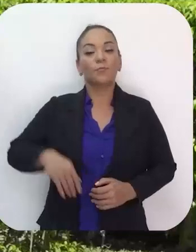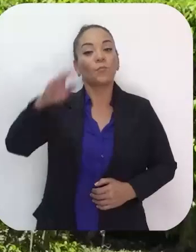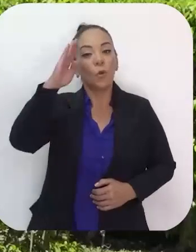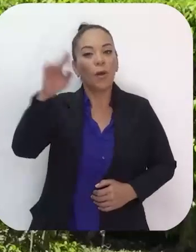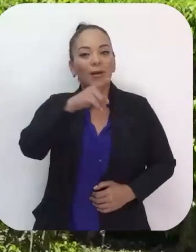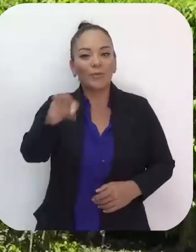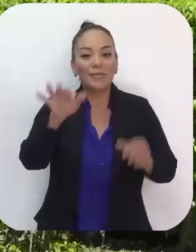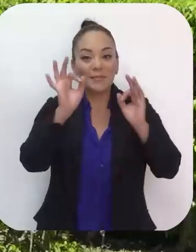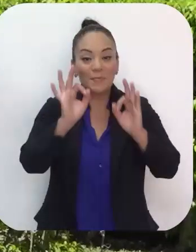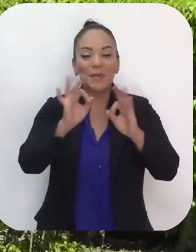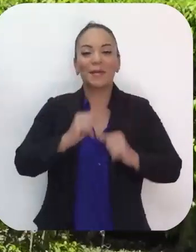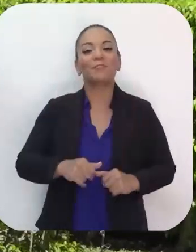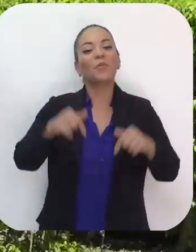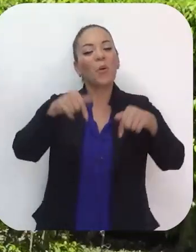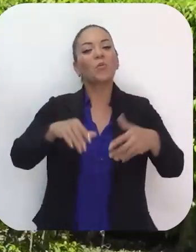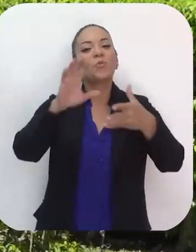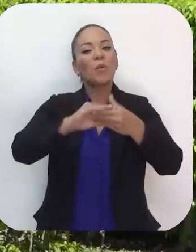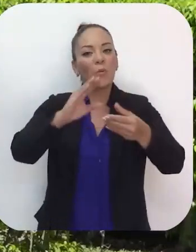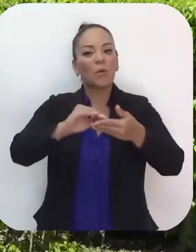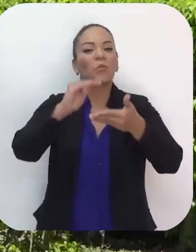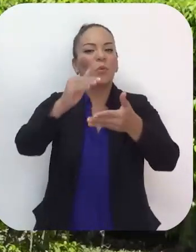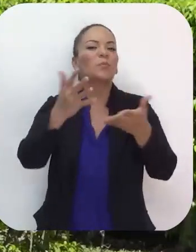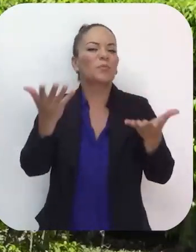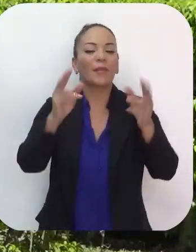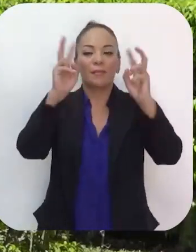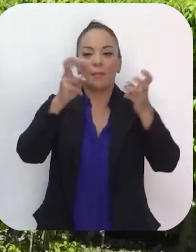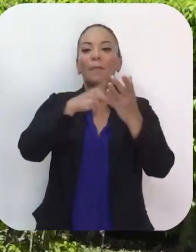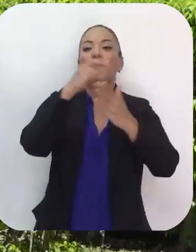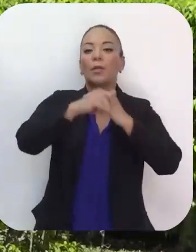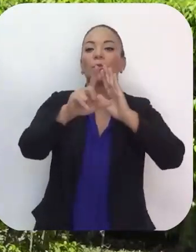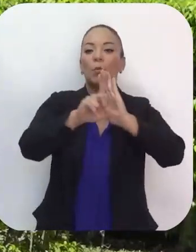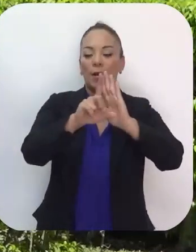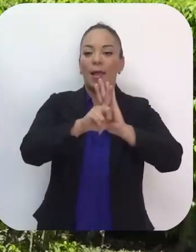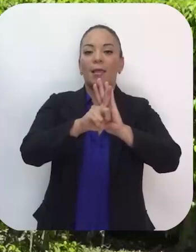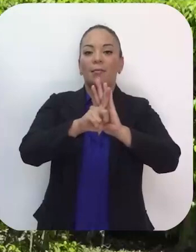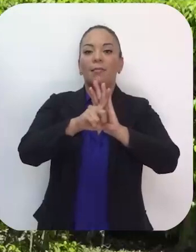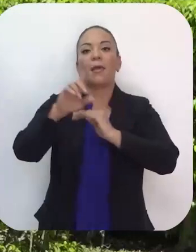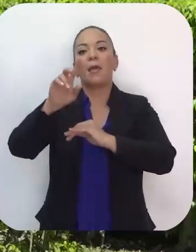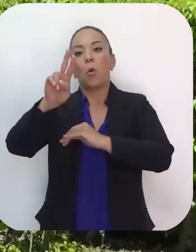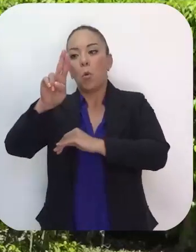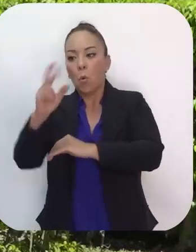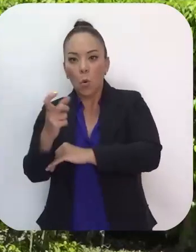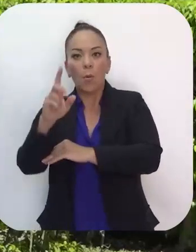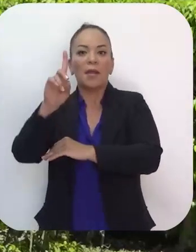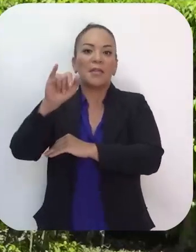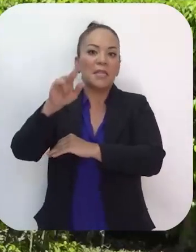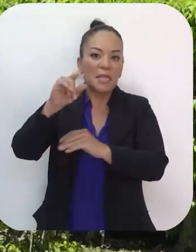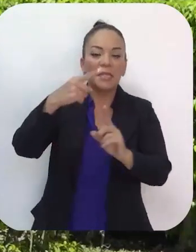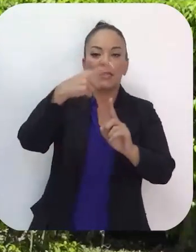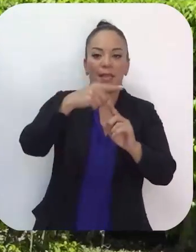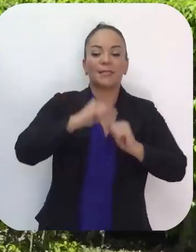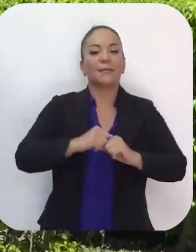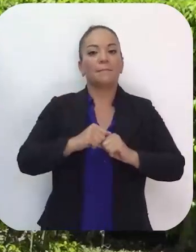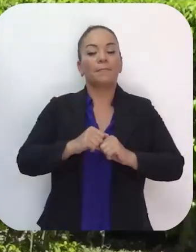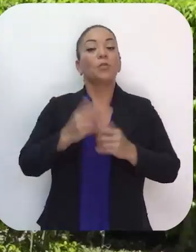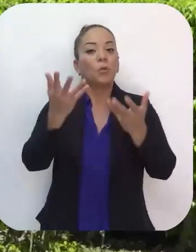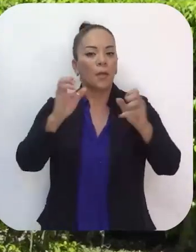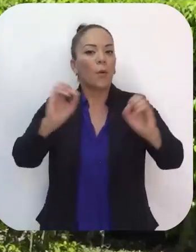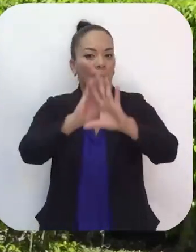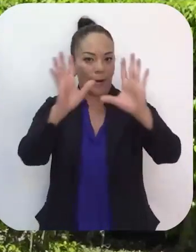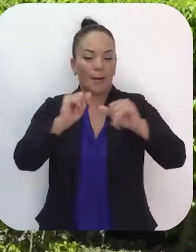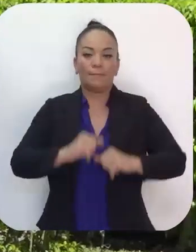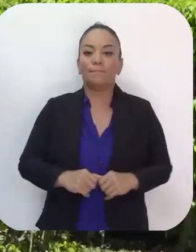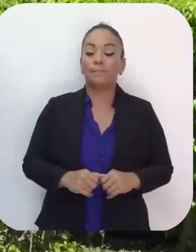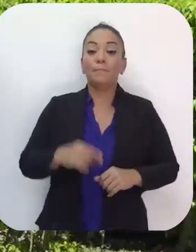Hola cómo les va hoy quisiera conversar con respecto al proyecto de ley de plataformas y taxis y aclarar algunas cosas primero que nada